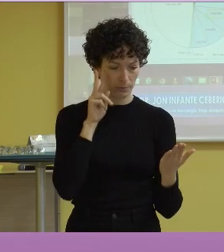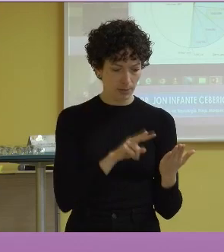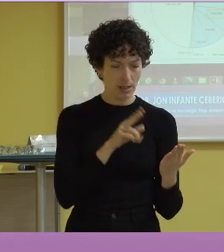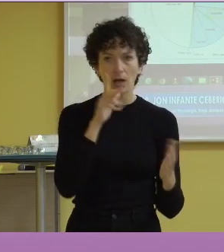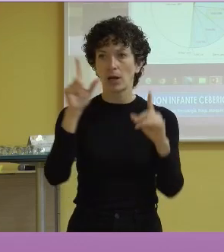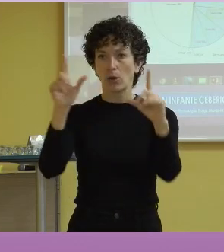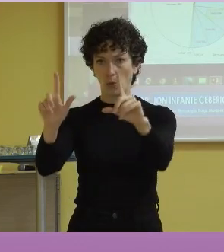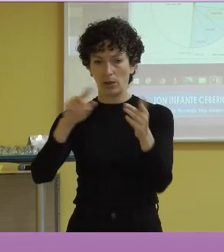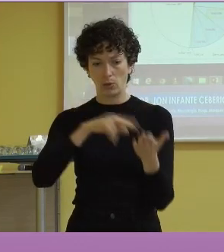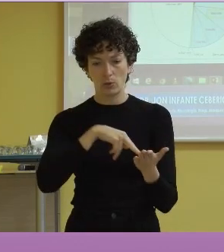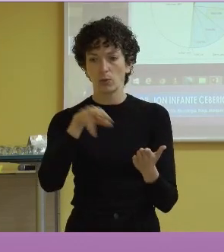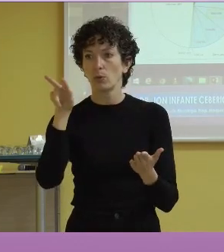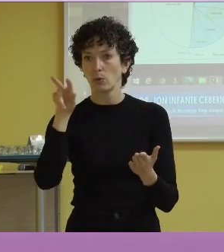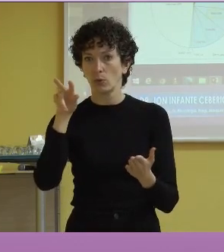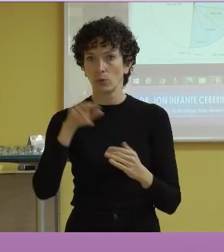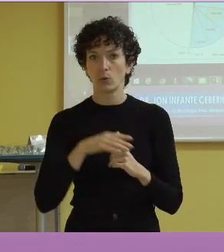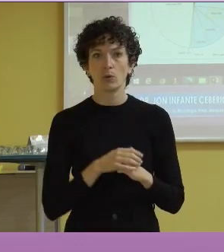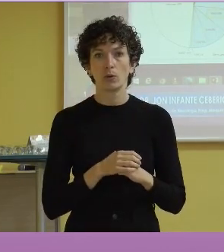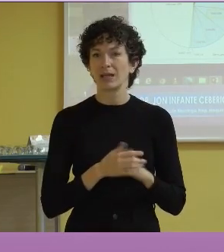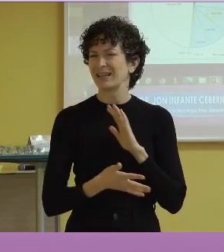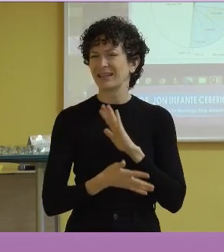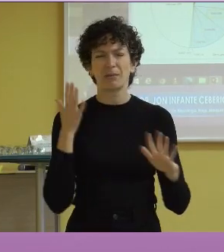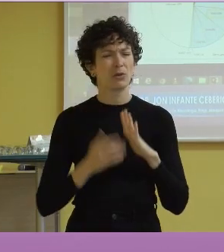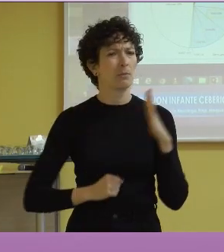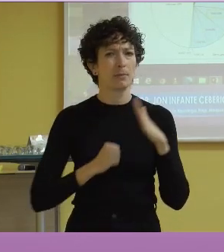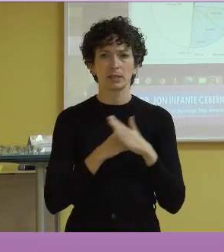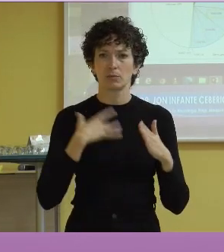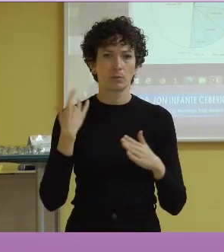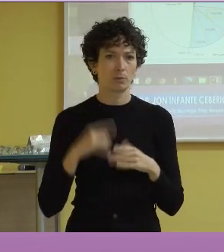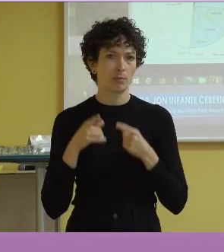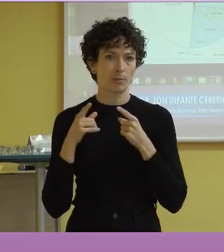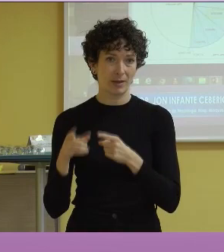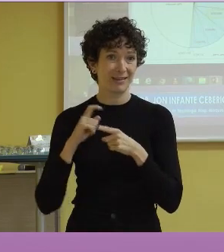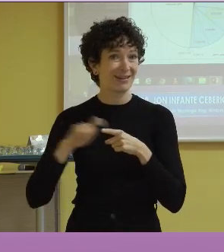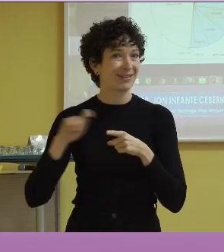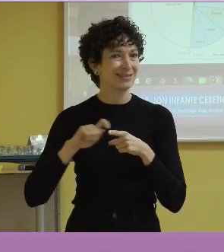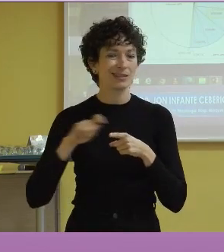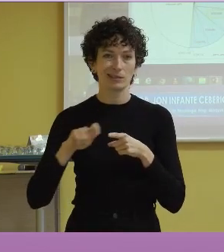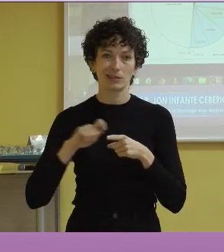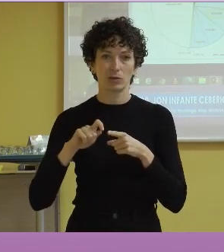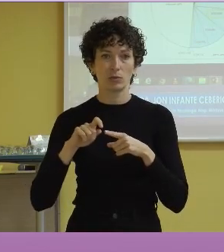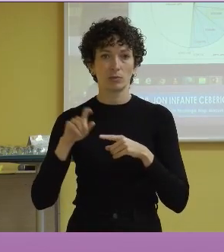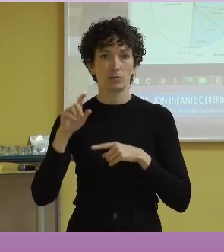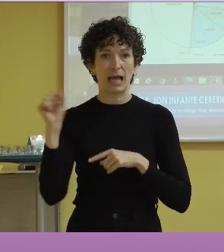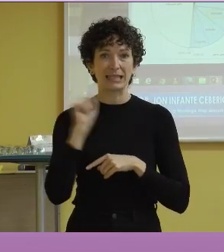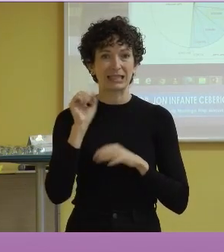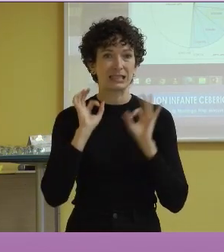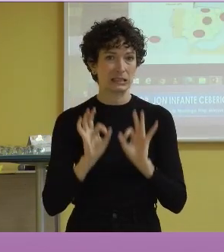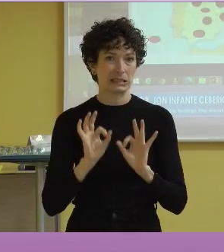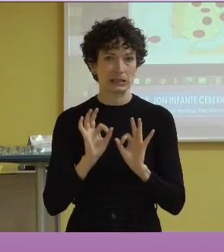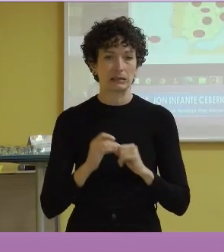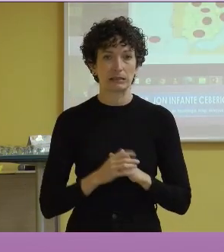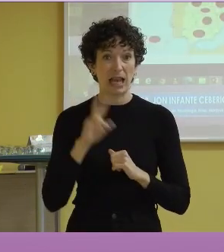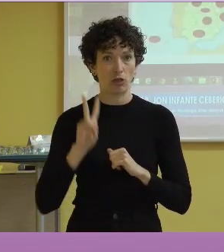cuadro. Eso es lo más rápido que puede mover los ojos, y eso es lo característico de este tipo de ataxia, de SK2.